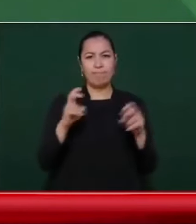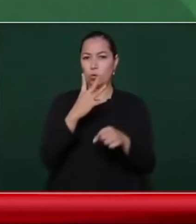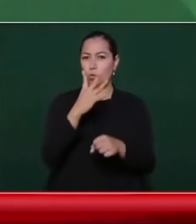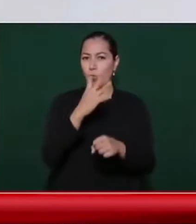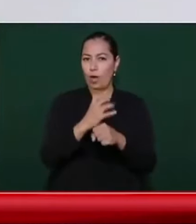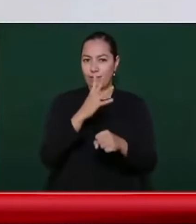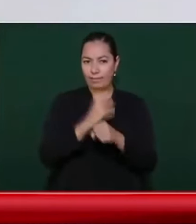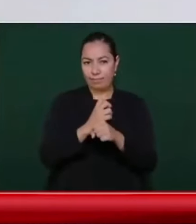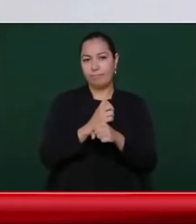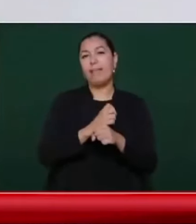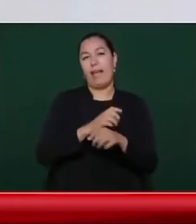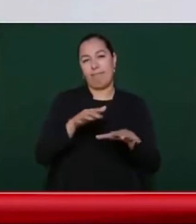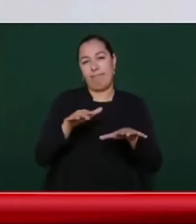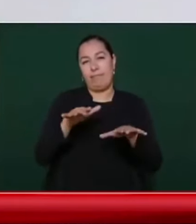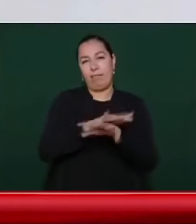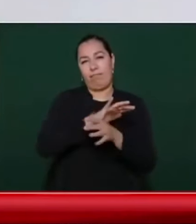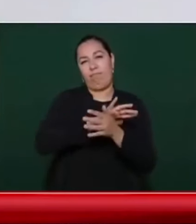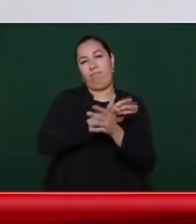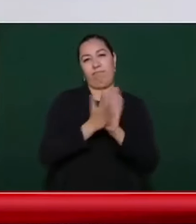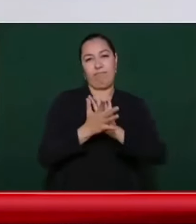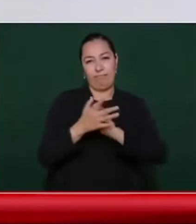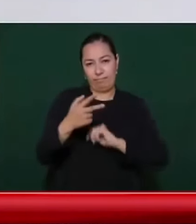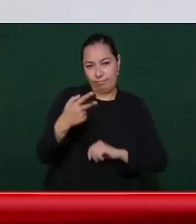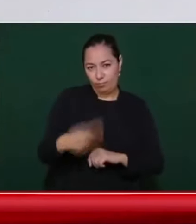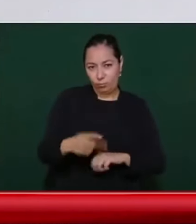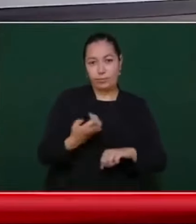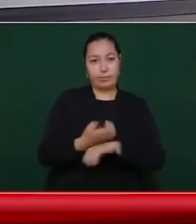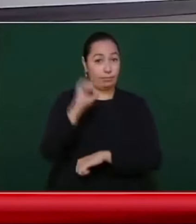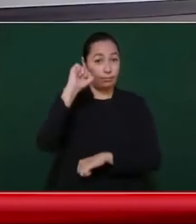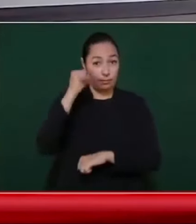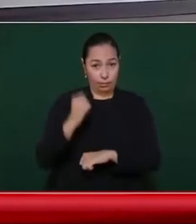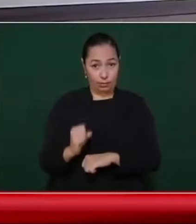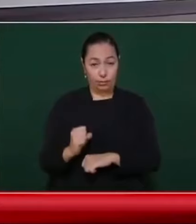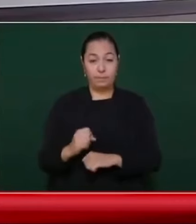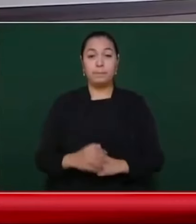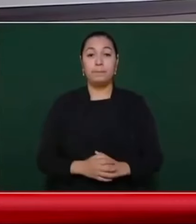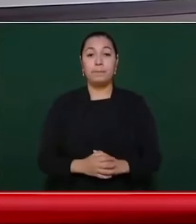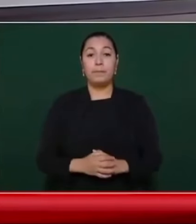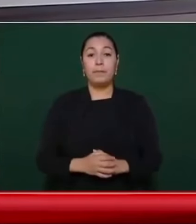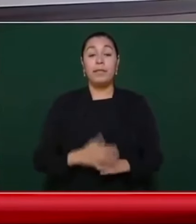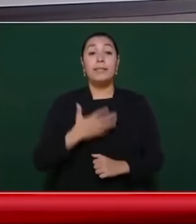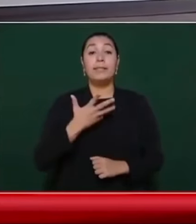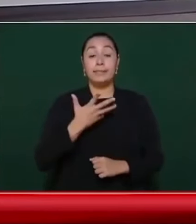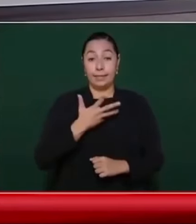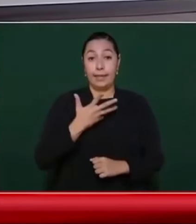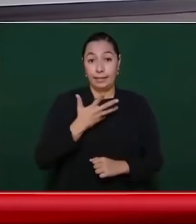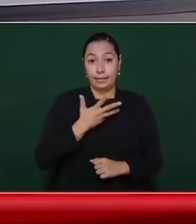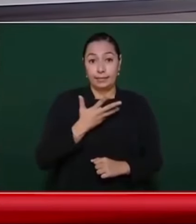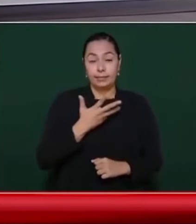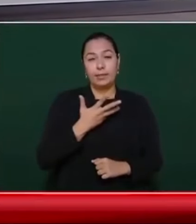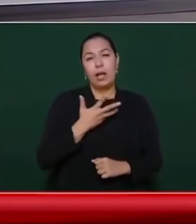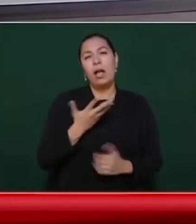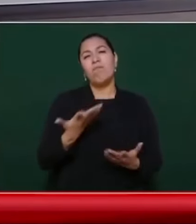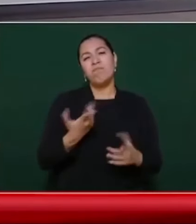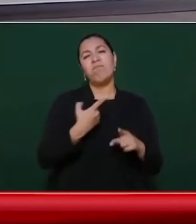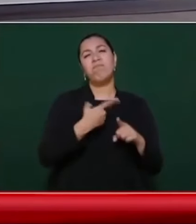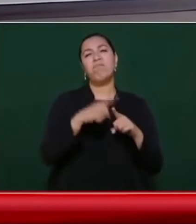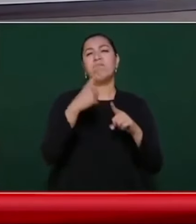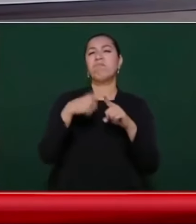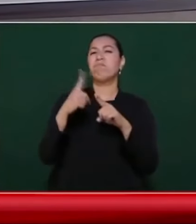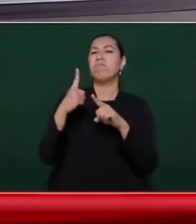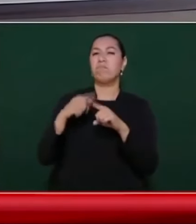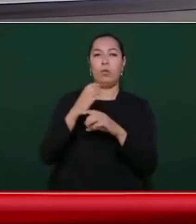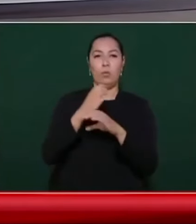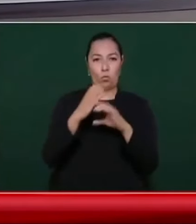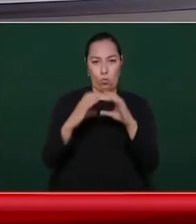cuarta transformación el que presido en sinaloa tenemos cosas que